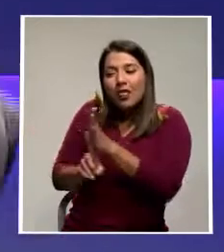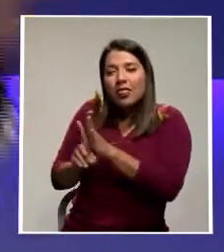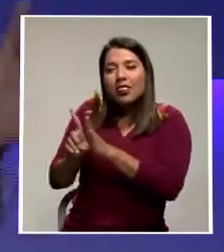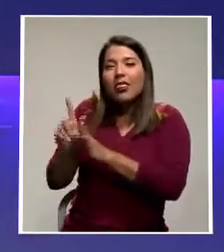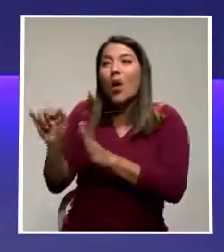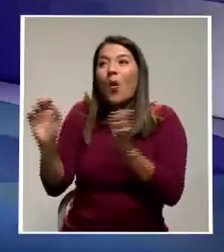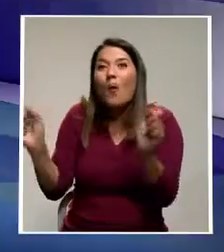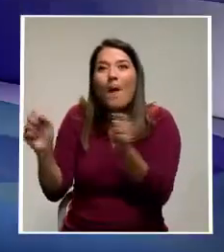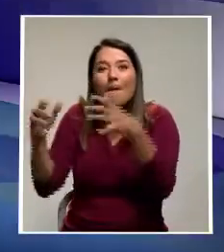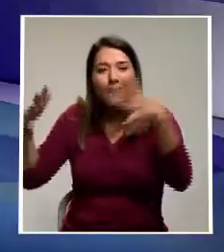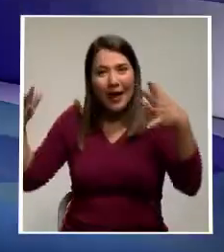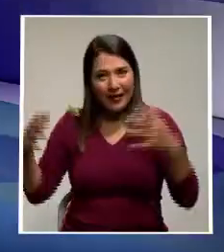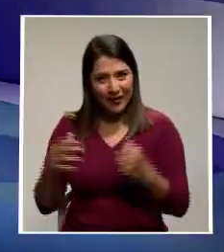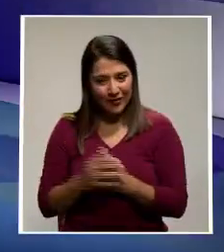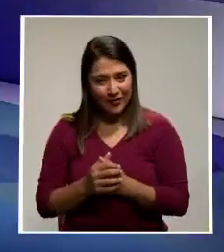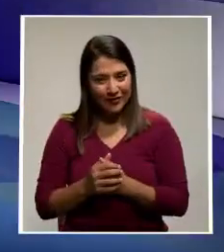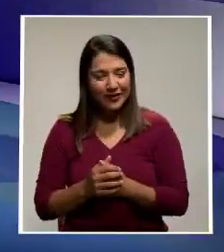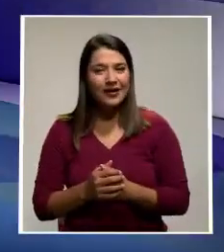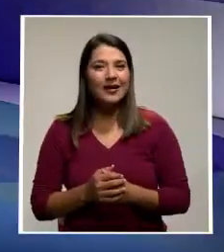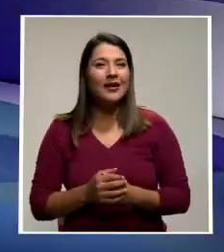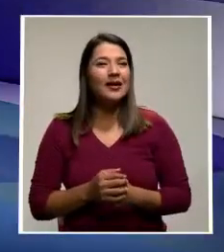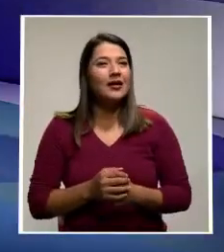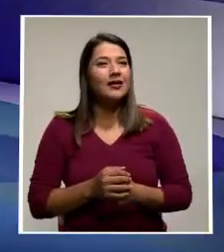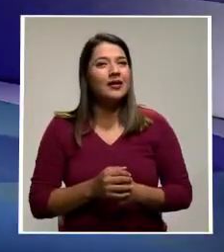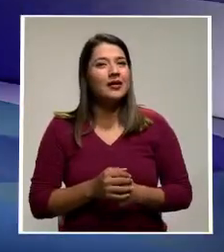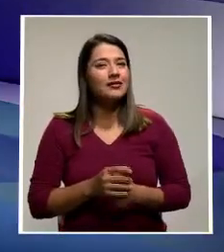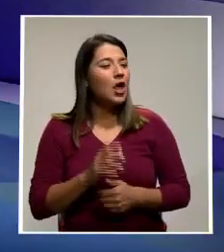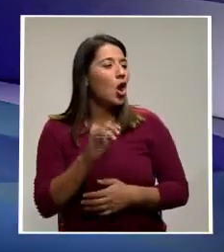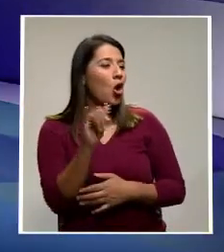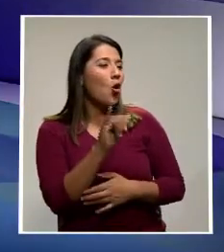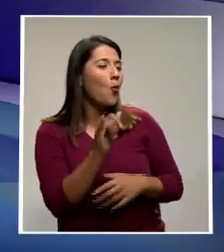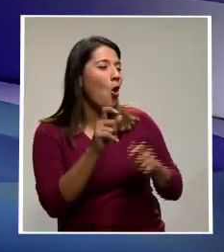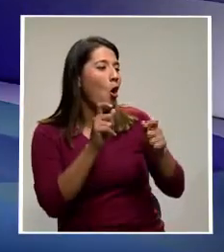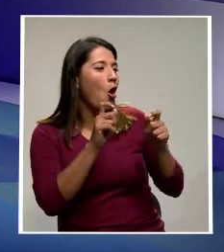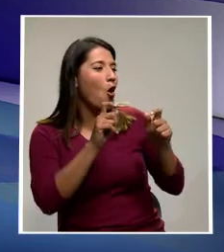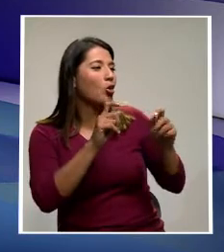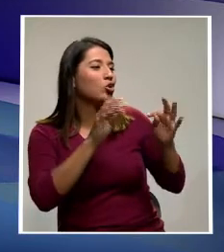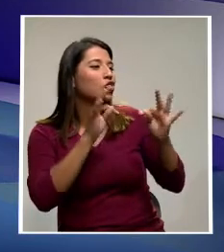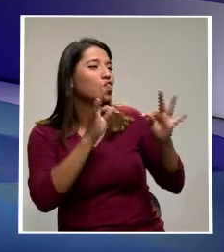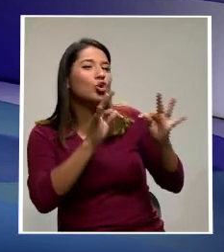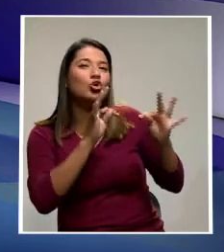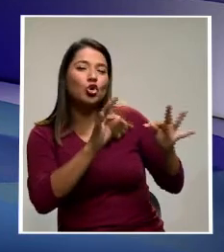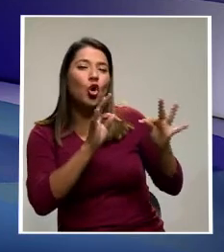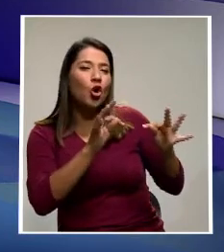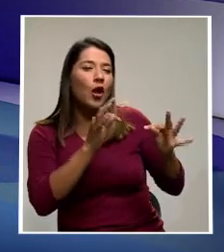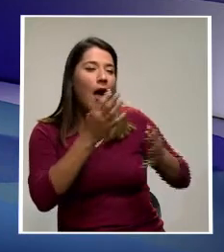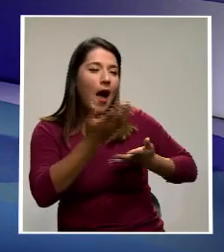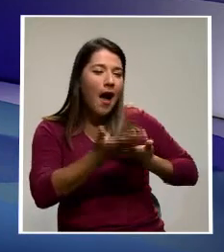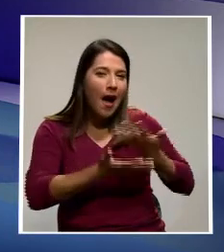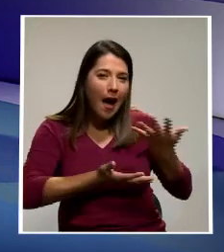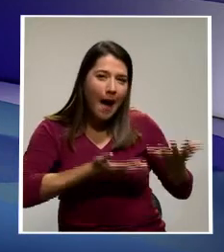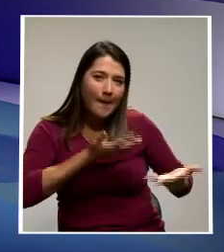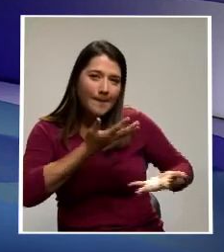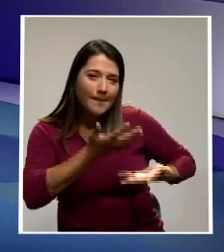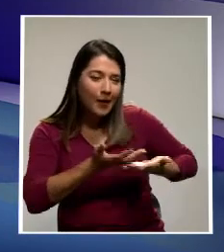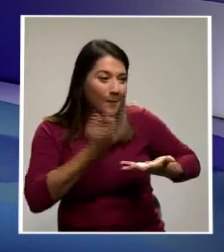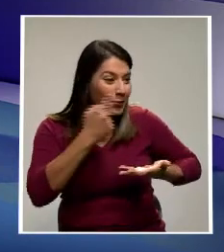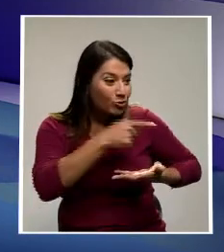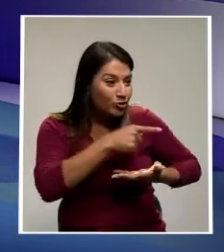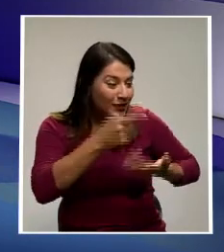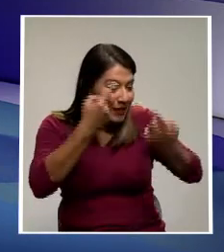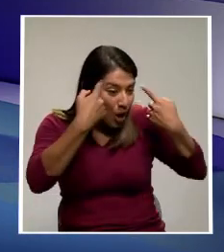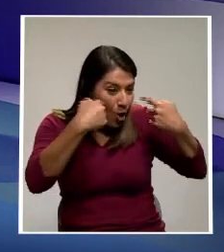muy mágico. Fue un tutor amable en esa introducción al mundo de las letras.